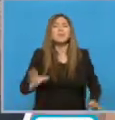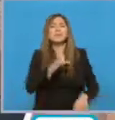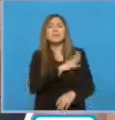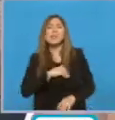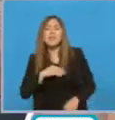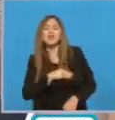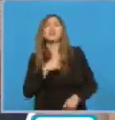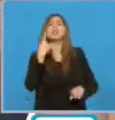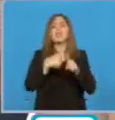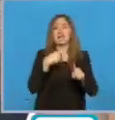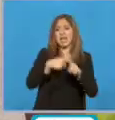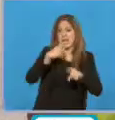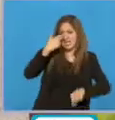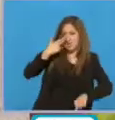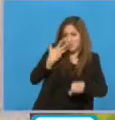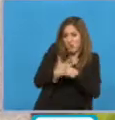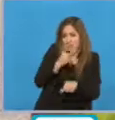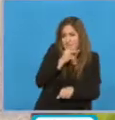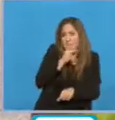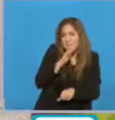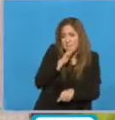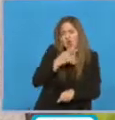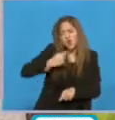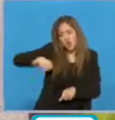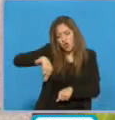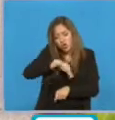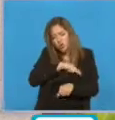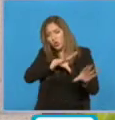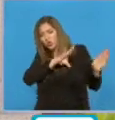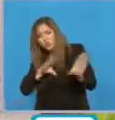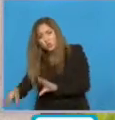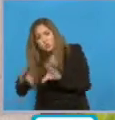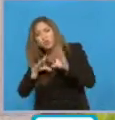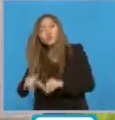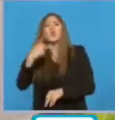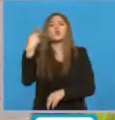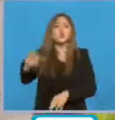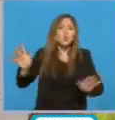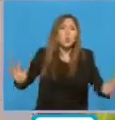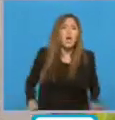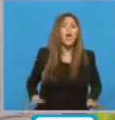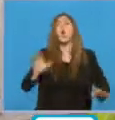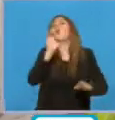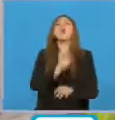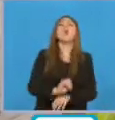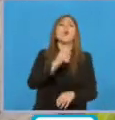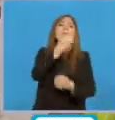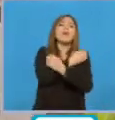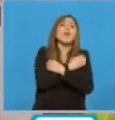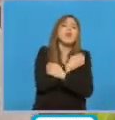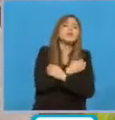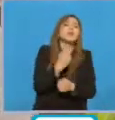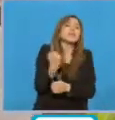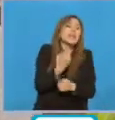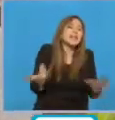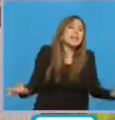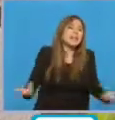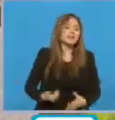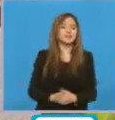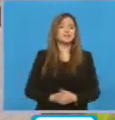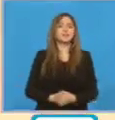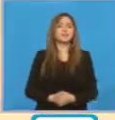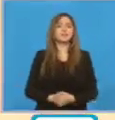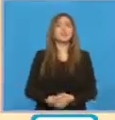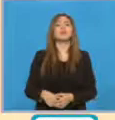padres? ¿Los padres moldeamos la personalidad, la educación? Mira, aquí ¿Es un estás reflejo hablando, de aquí nosotros? estás hablando de dos cosas. El temperamento,